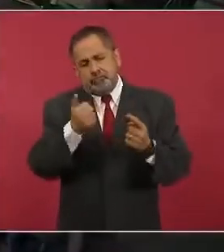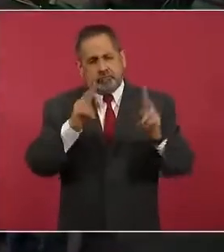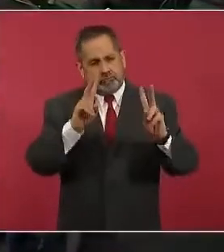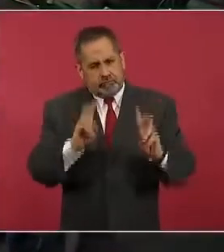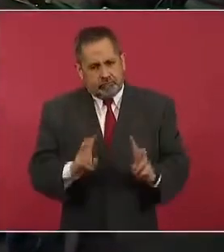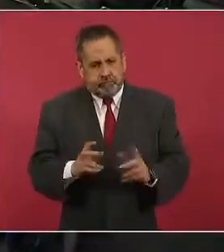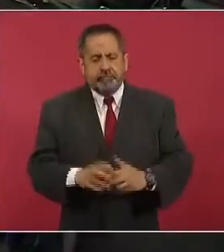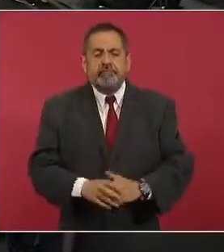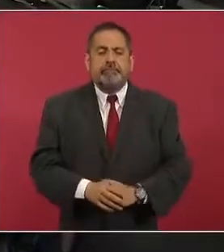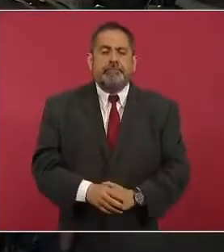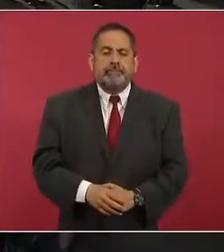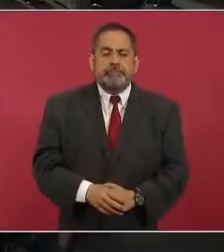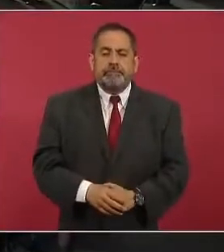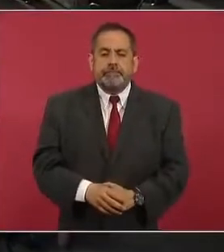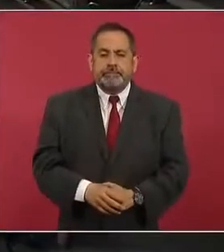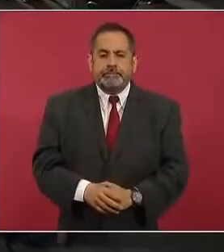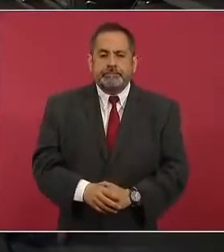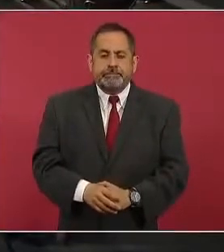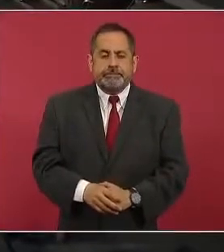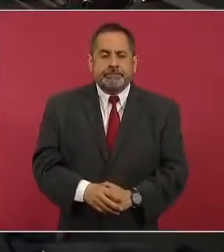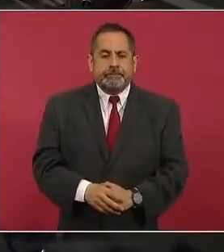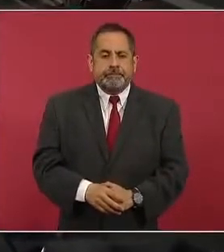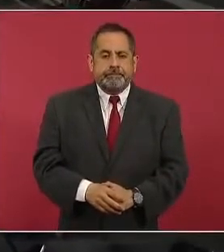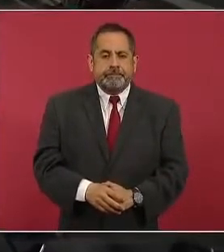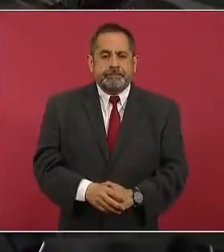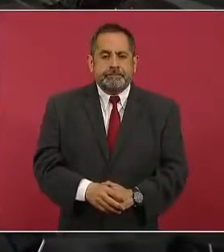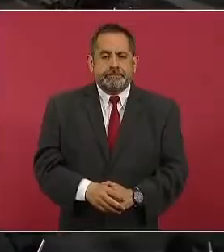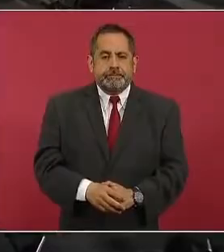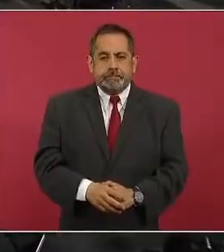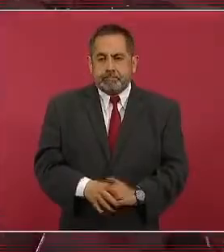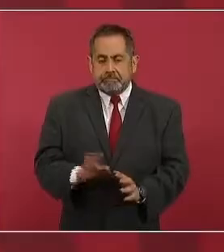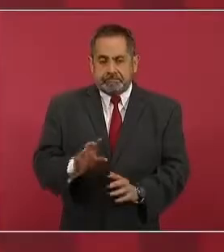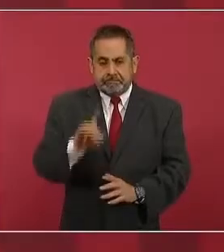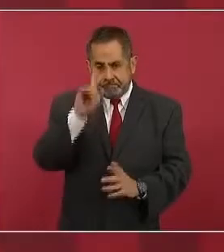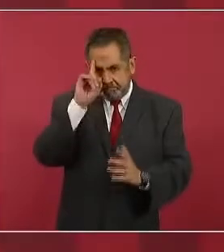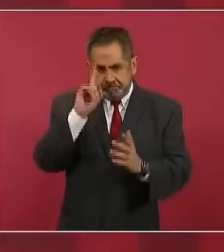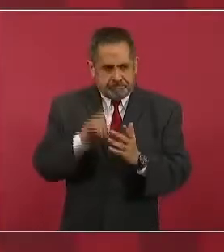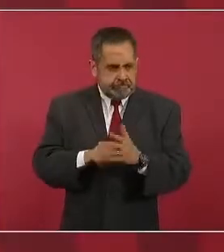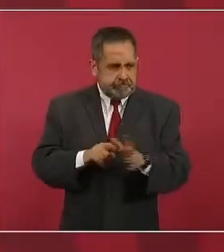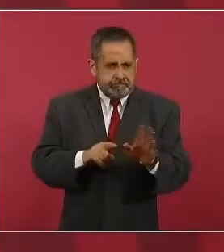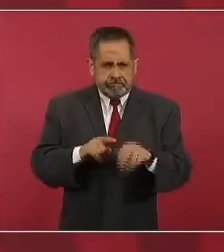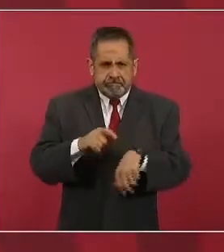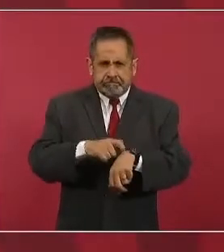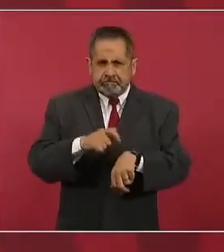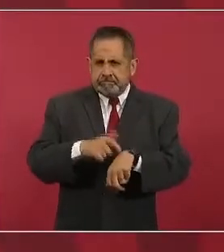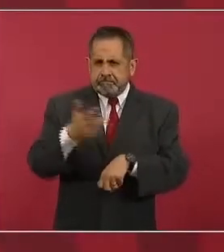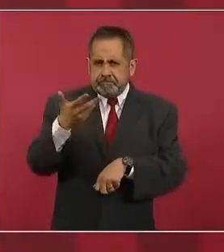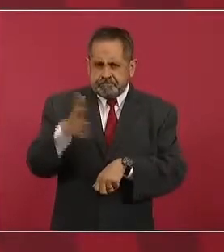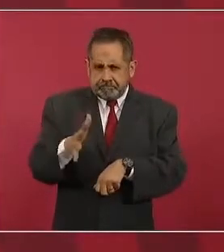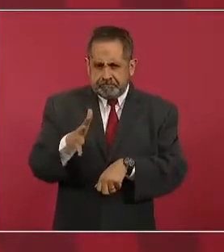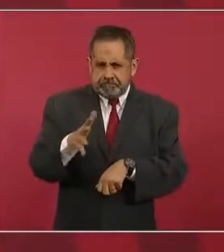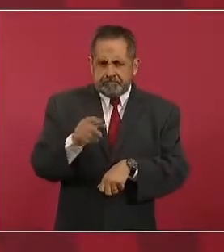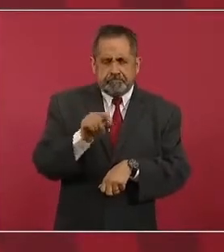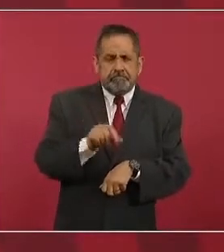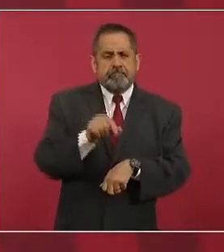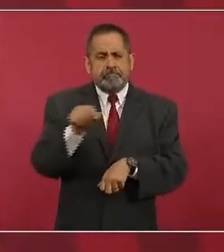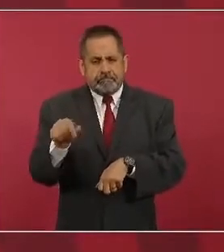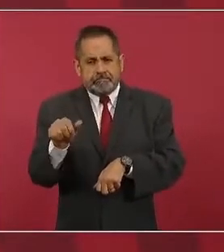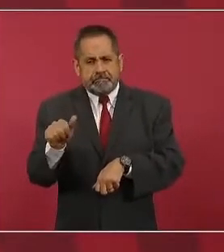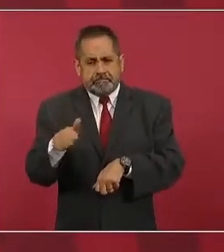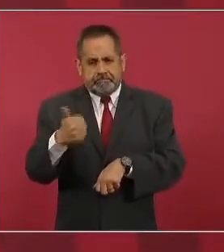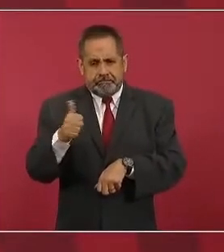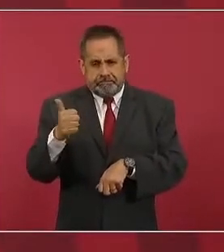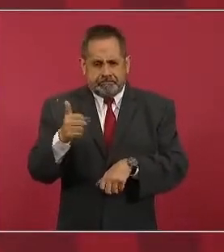viene? ¿A qué hora viene? Pues yo creo que va a ser a las 10 y a las 11.